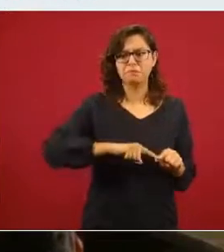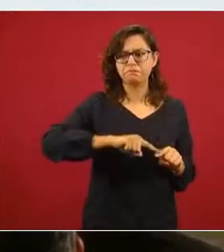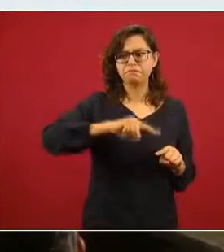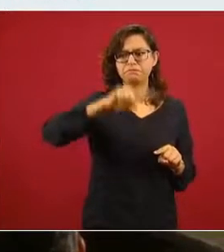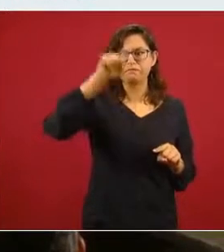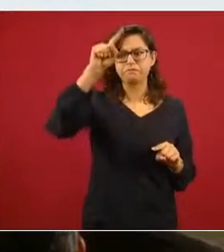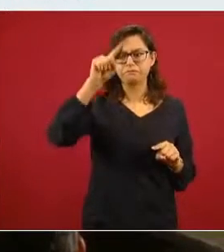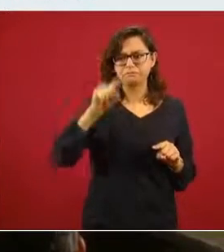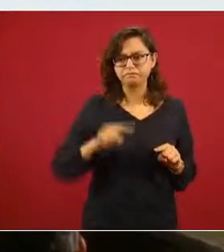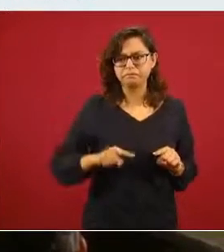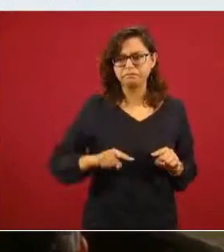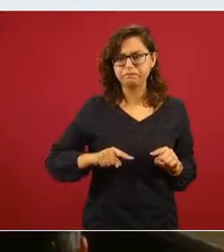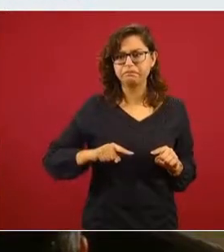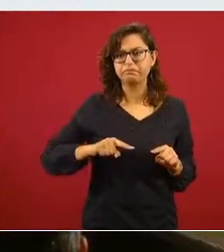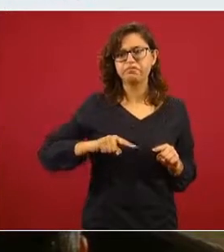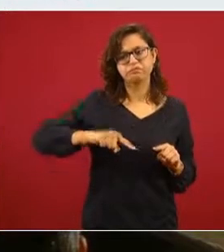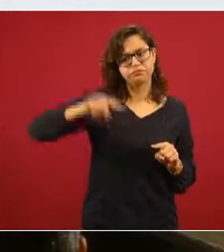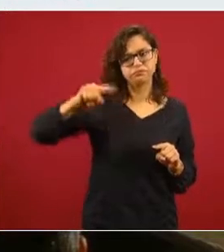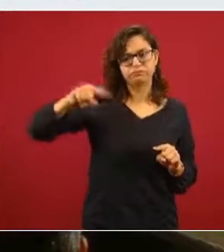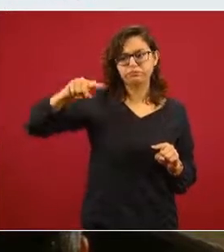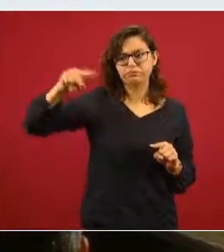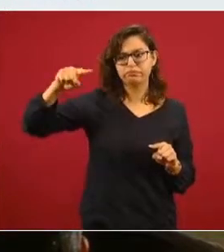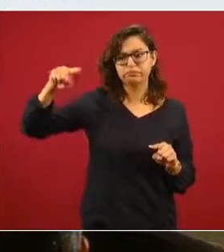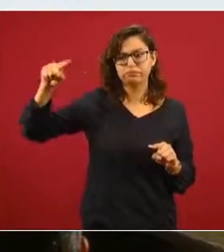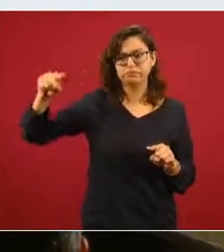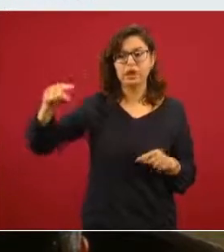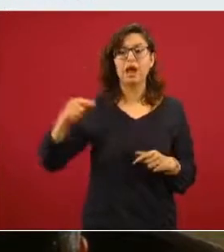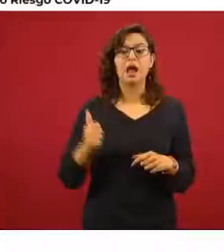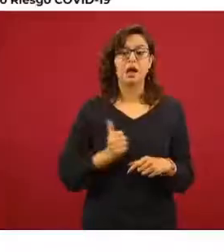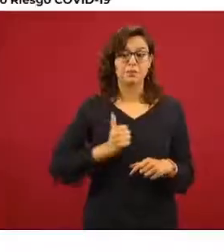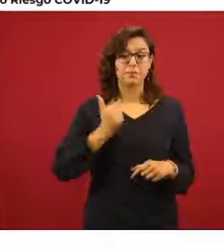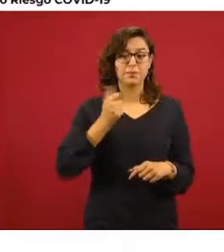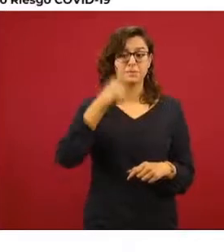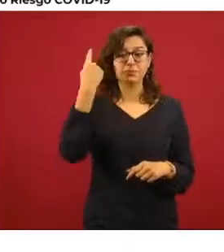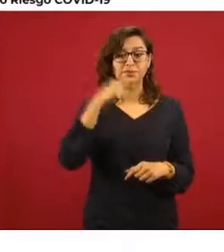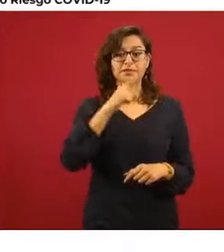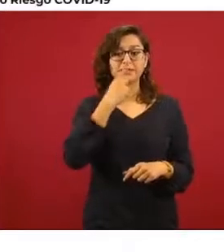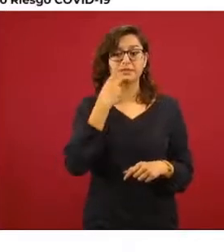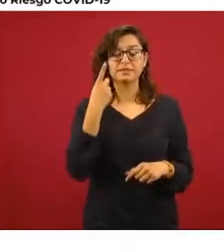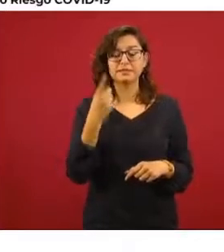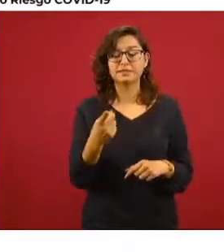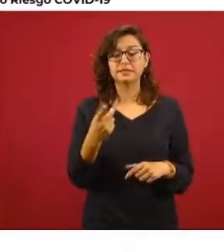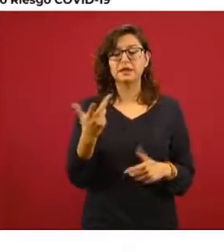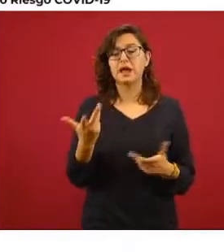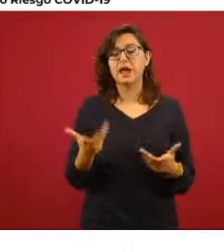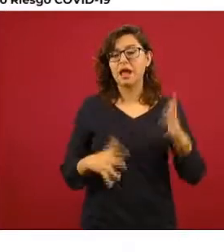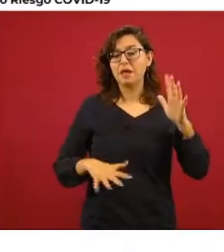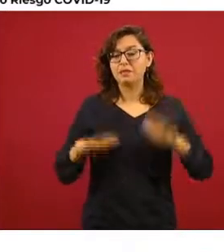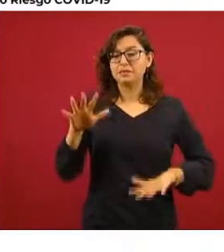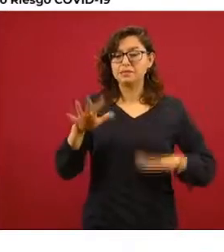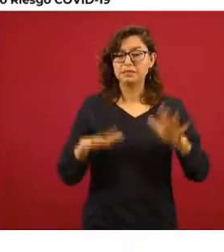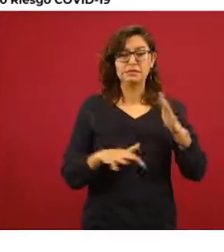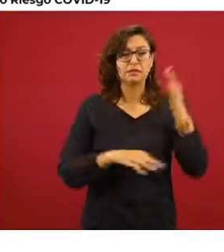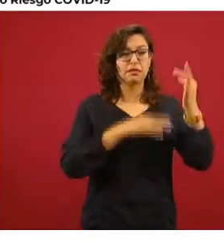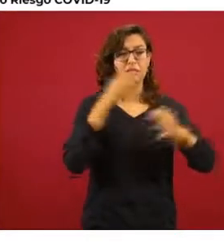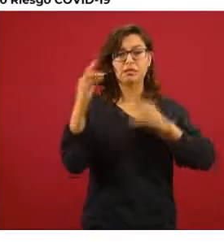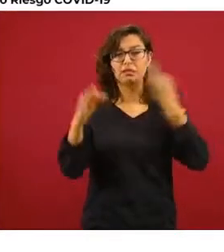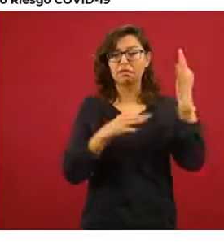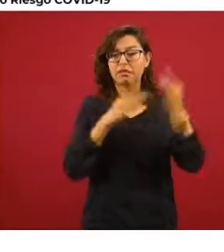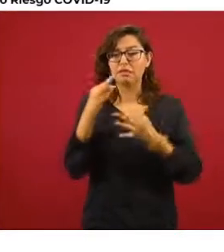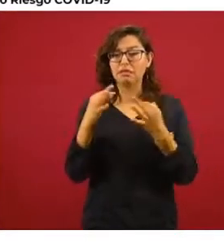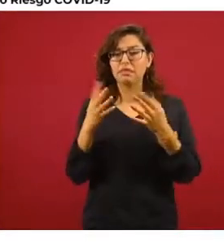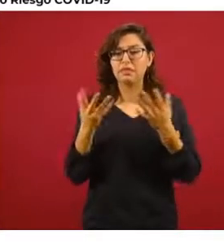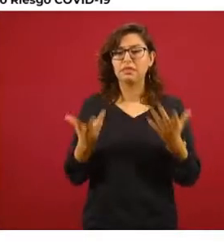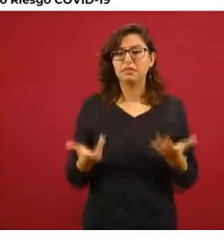luego descenso y luego nuevamente ascenso. Aquí aprovecho para recordar, mucho se ha especulado en algunos medios de comunicación sobre la idea